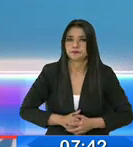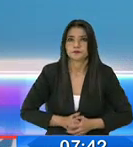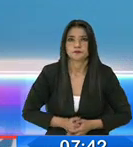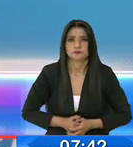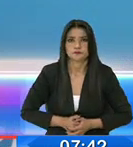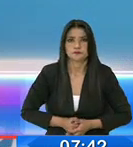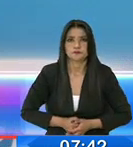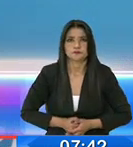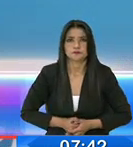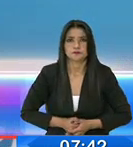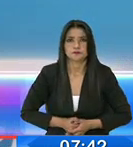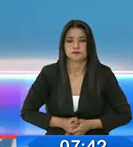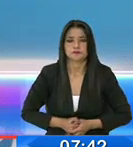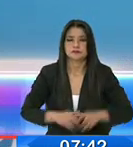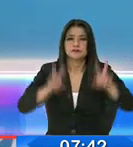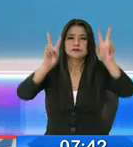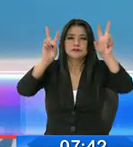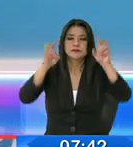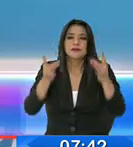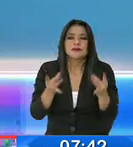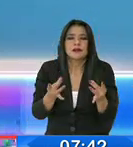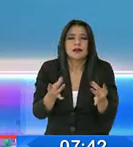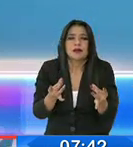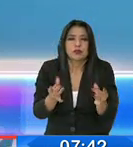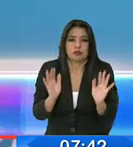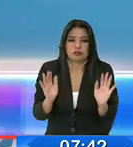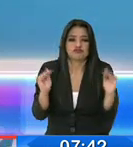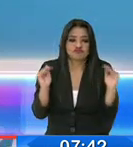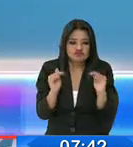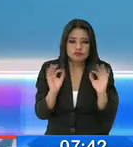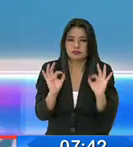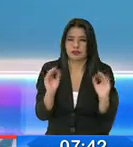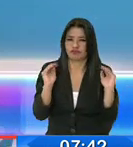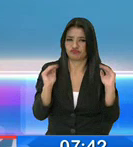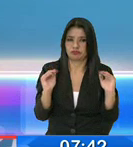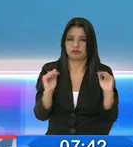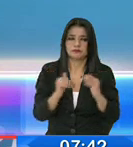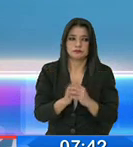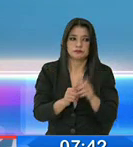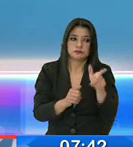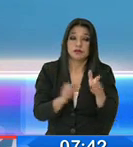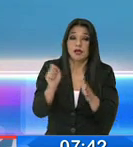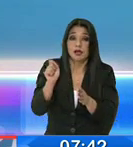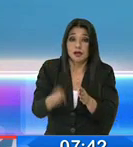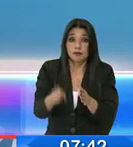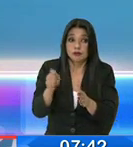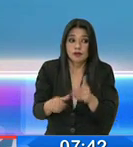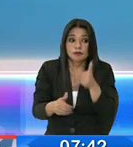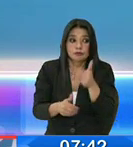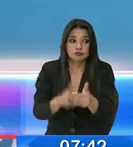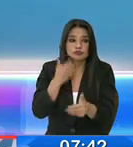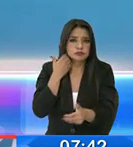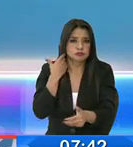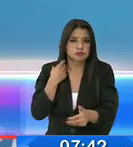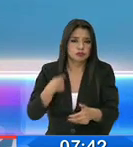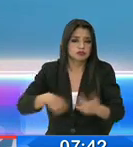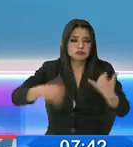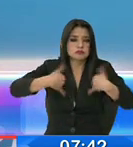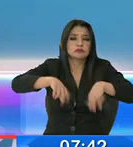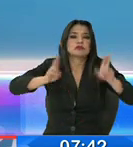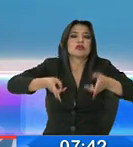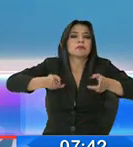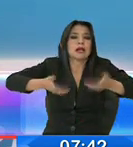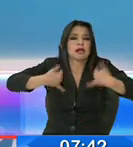es un tema muy delicado el del equilibrio entre la eficiencia del proceso es decir que transcurra lo más